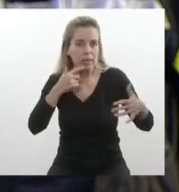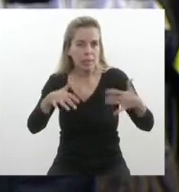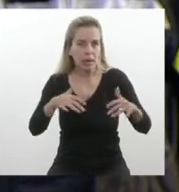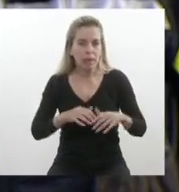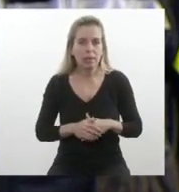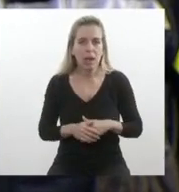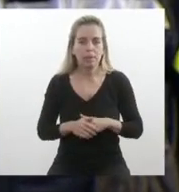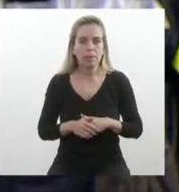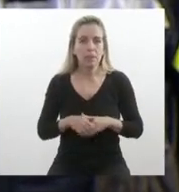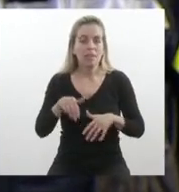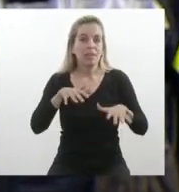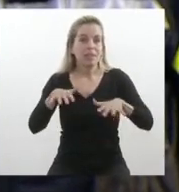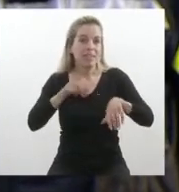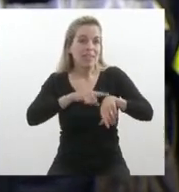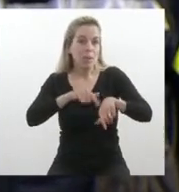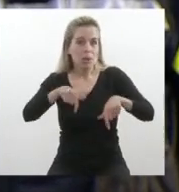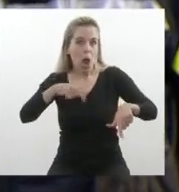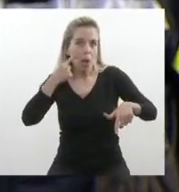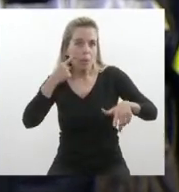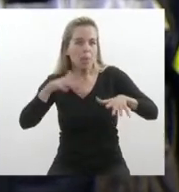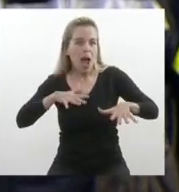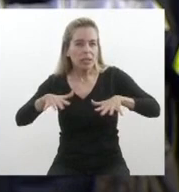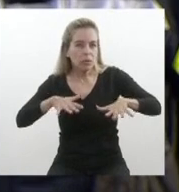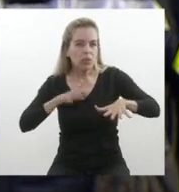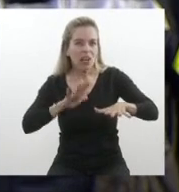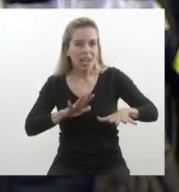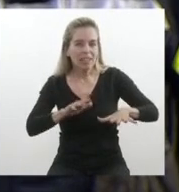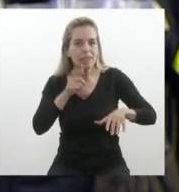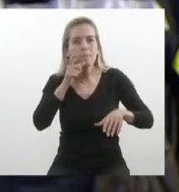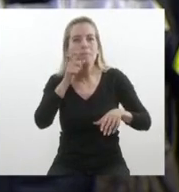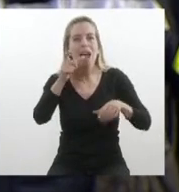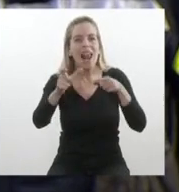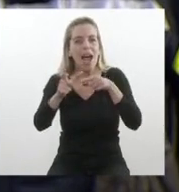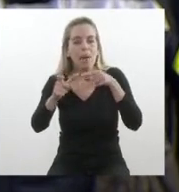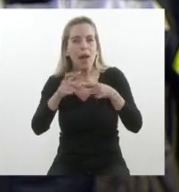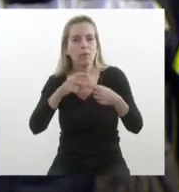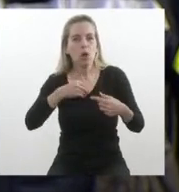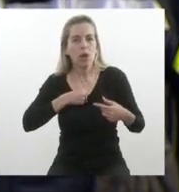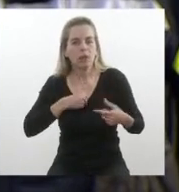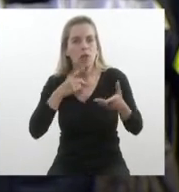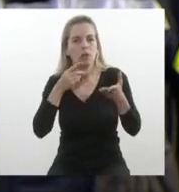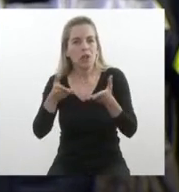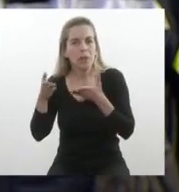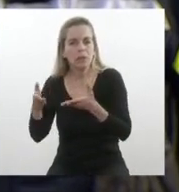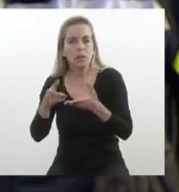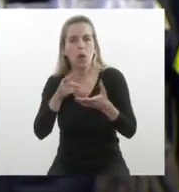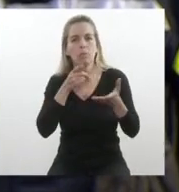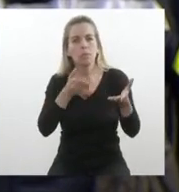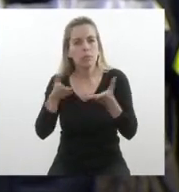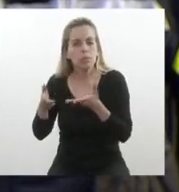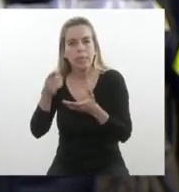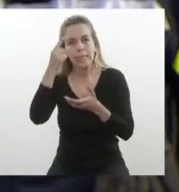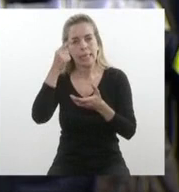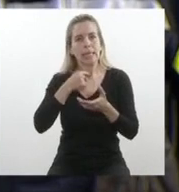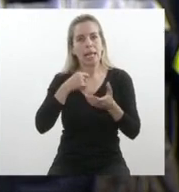Y en tiempos como este, ese concepto de solidaridad, esa vocación de servicio, ese deseo de estar